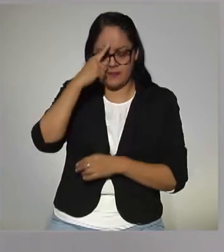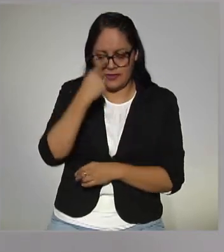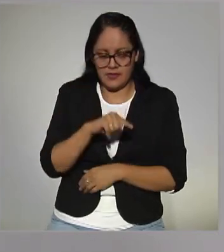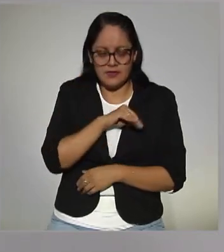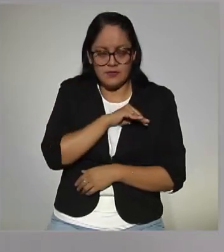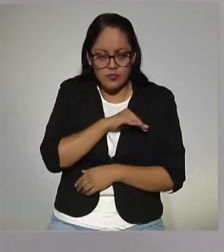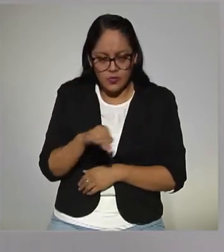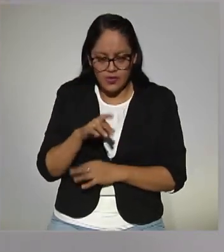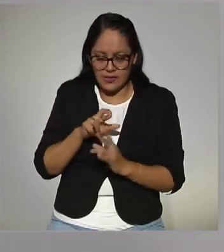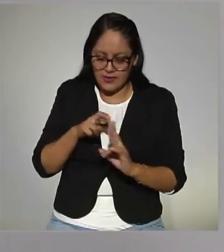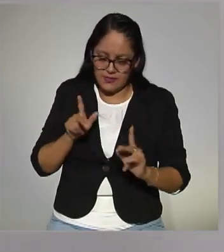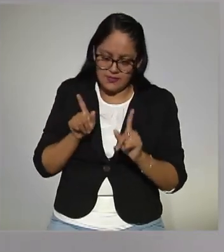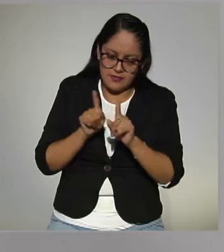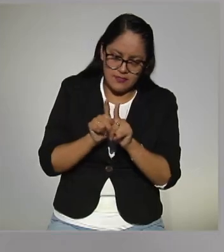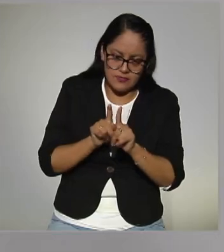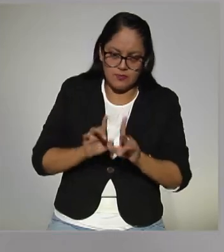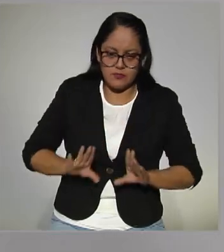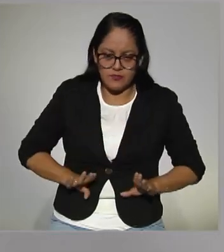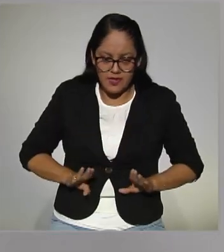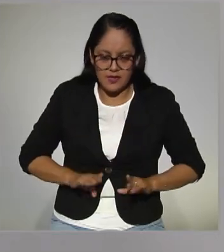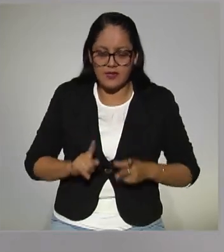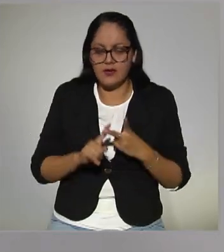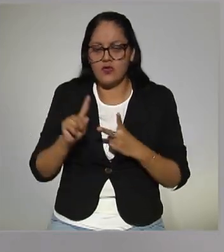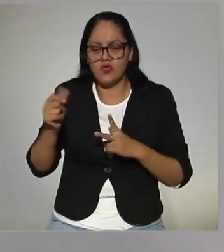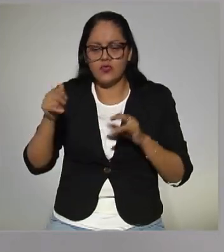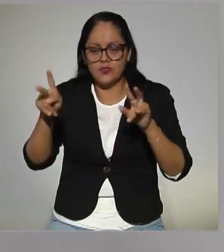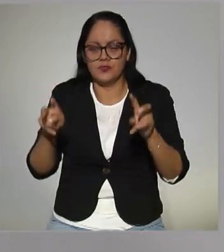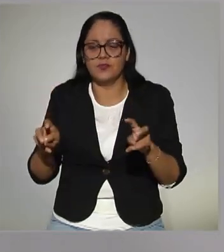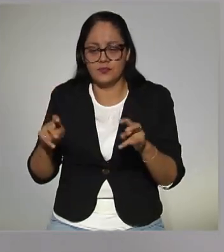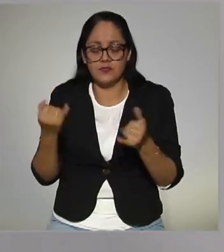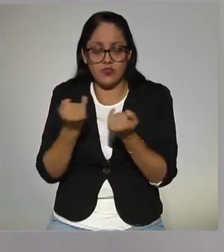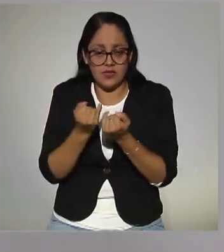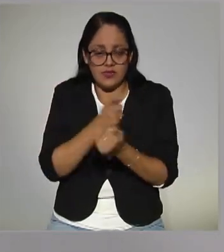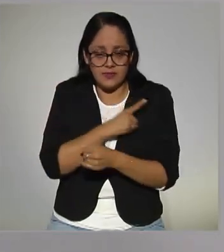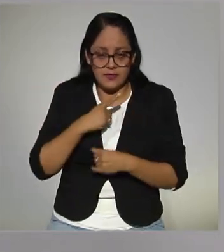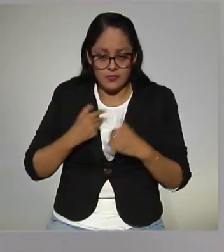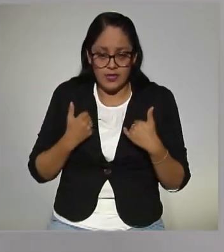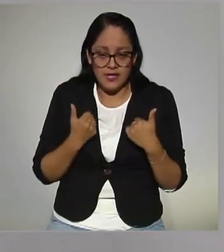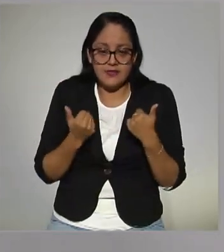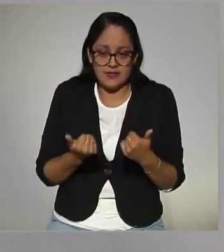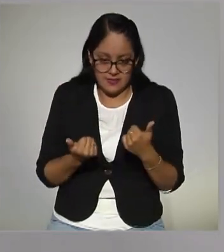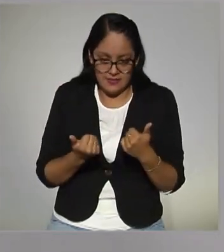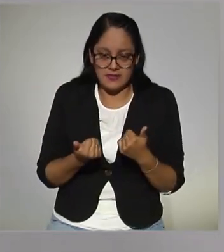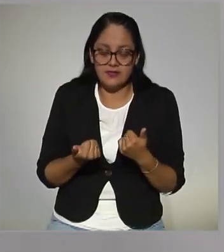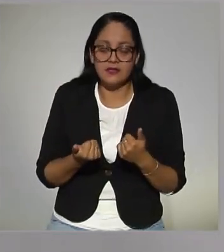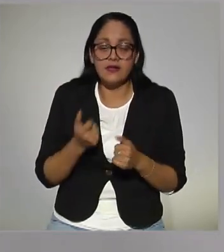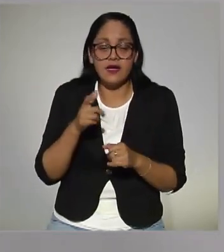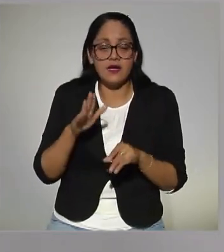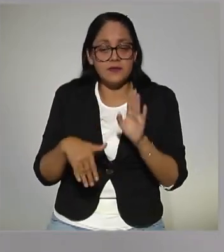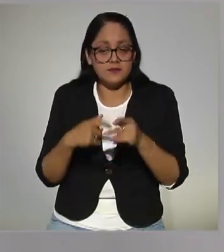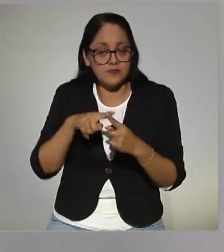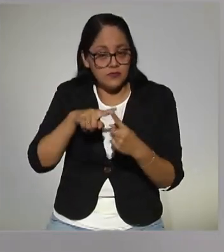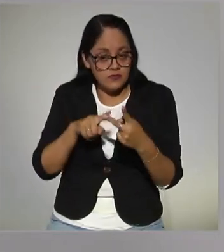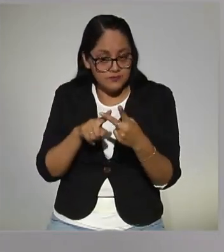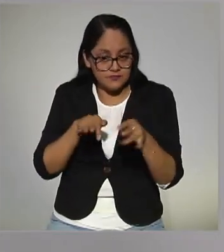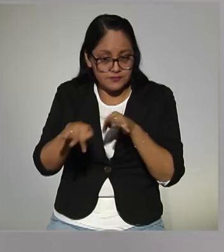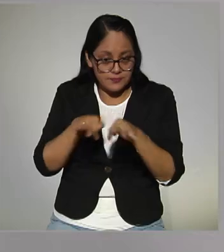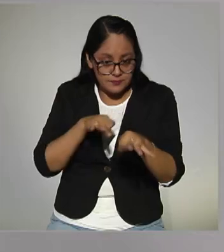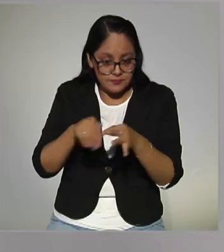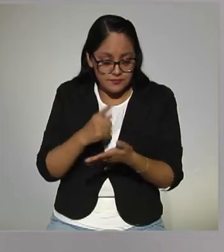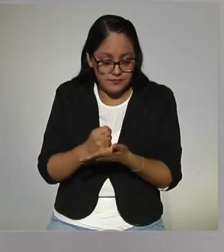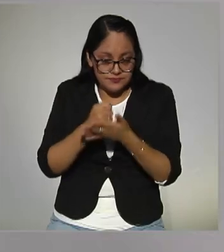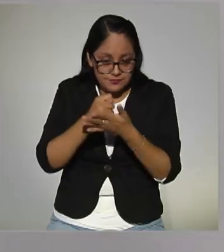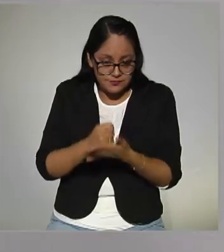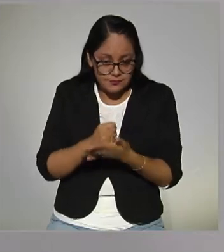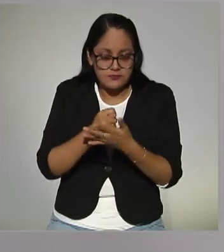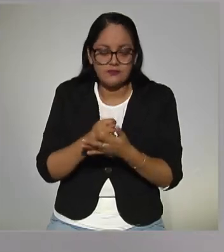pueda relacionarse quizás con parejas o en otros aspectos. Tenemos que entender que en esta parte hay dos trabajos terapéuticos, o al